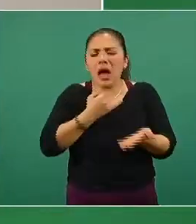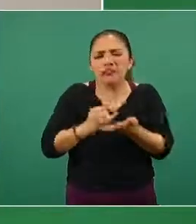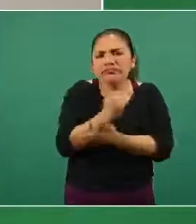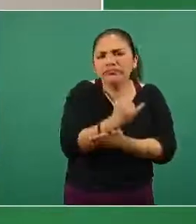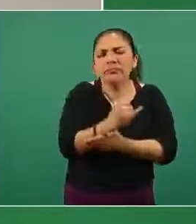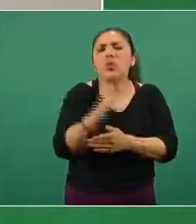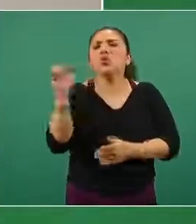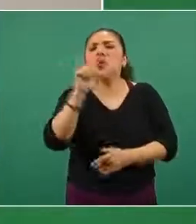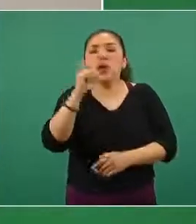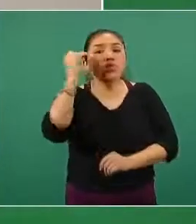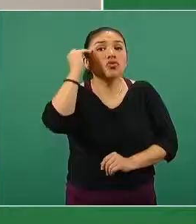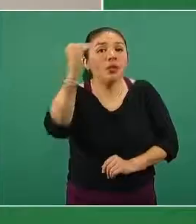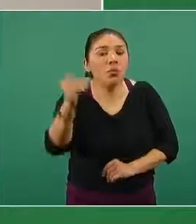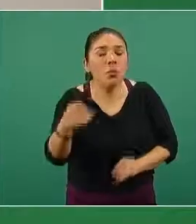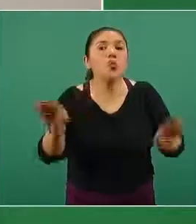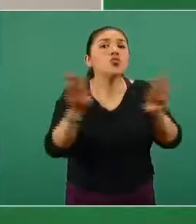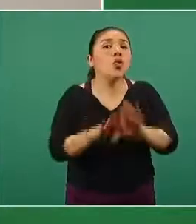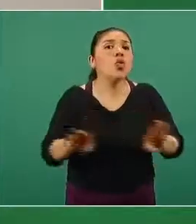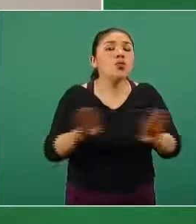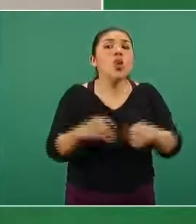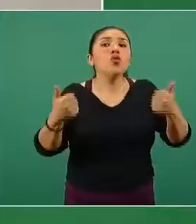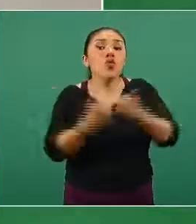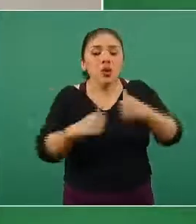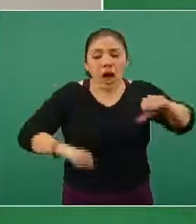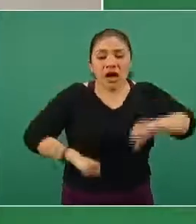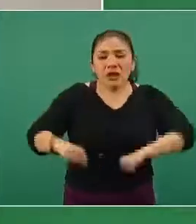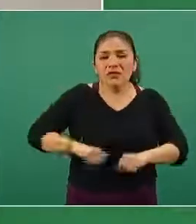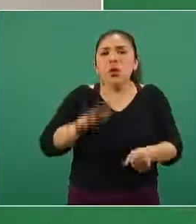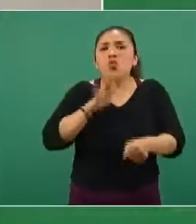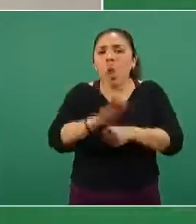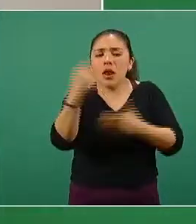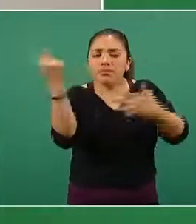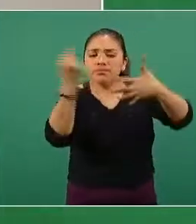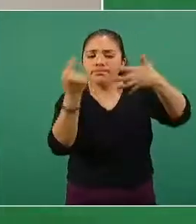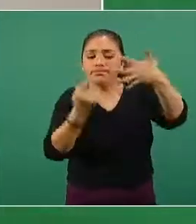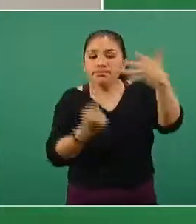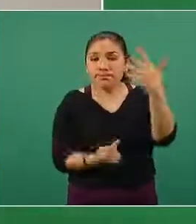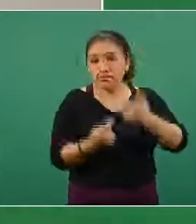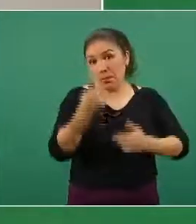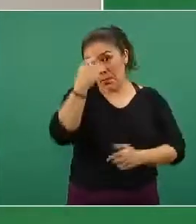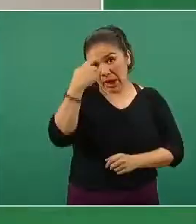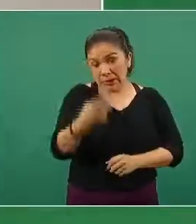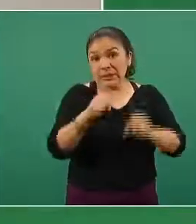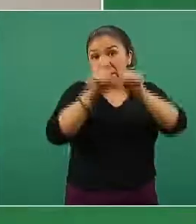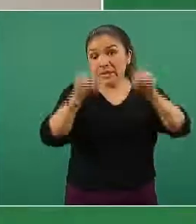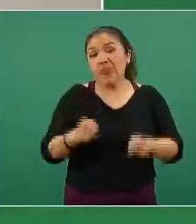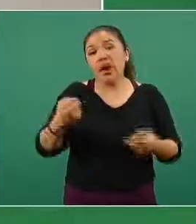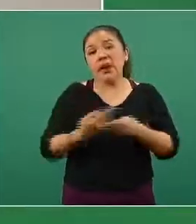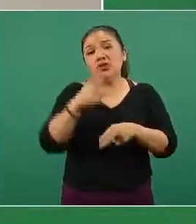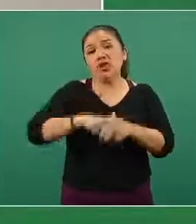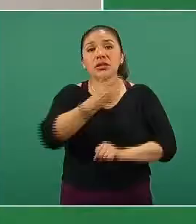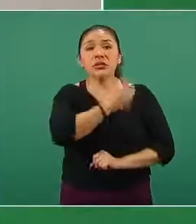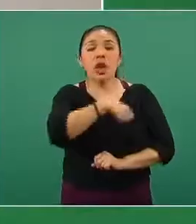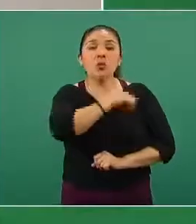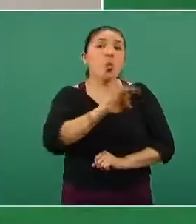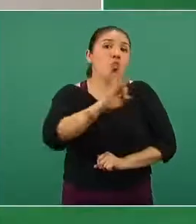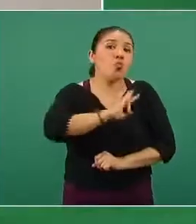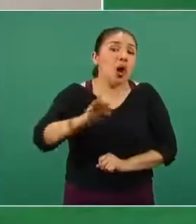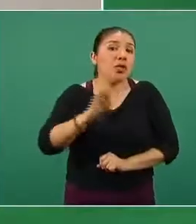definidos en qué momentos y cómo, a través de qué acciones específicas, el Sistema Nacional de Salud puede en su